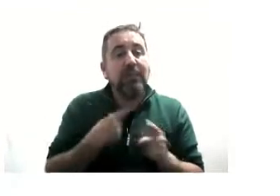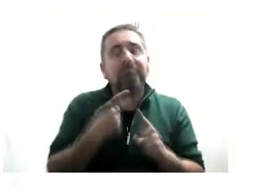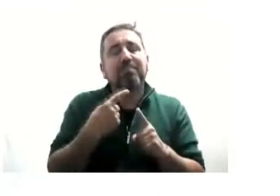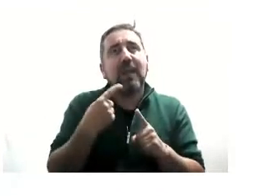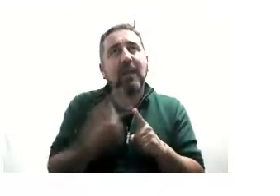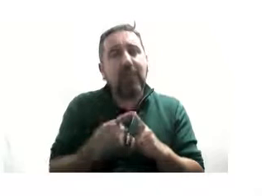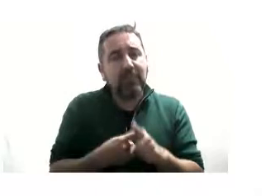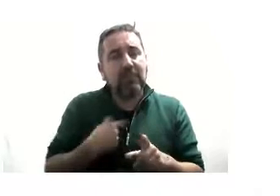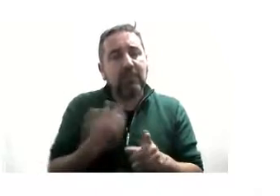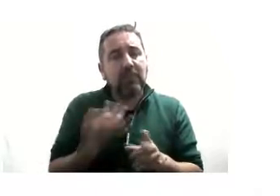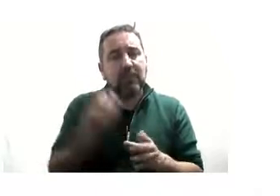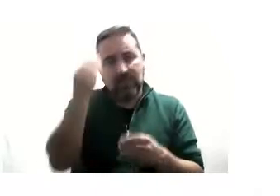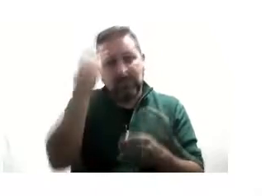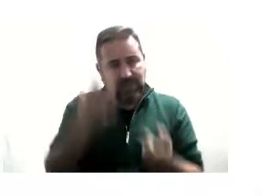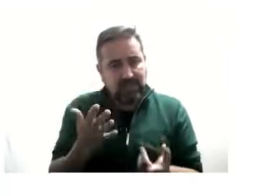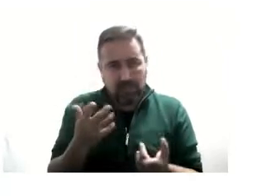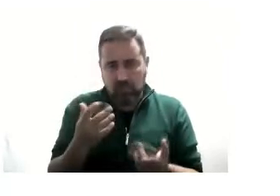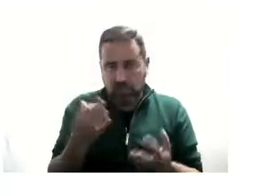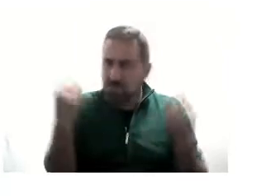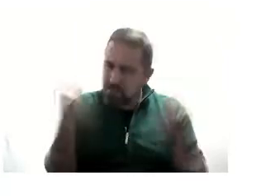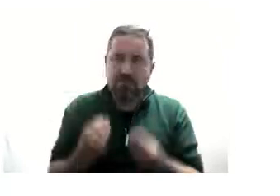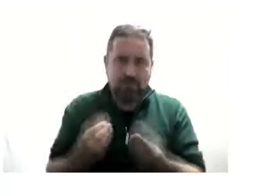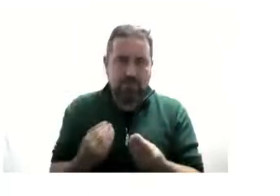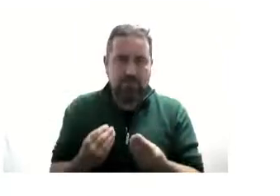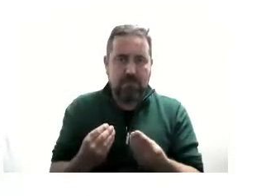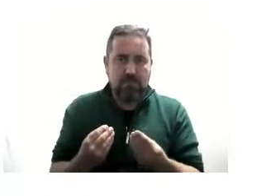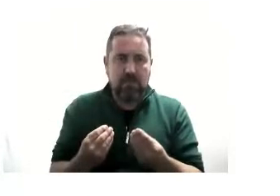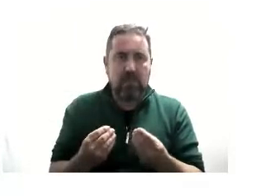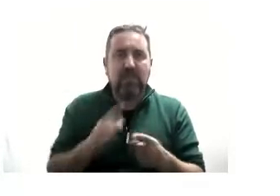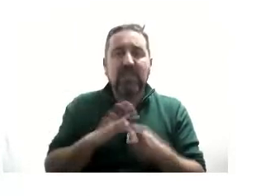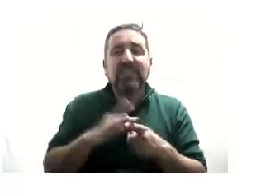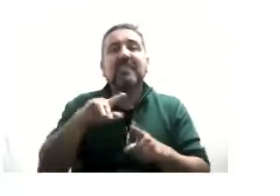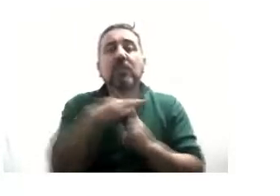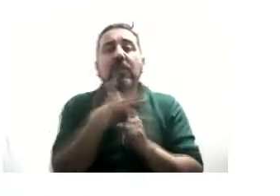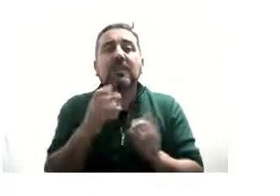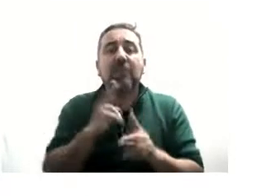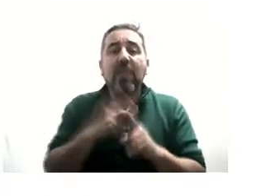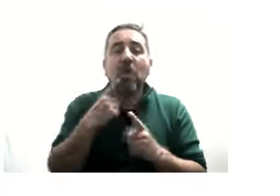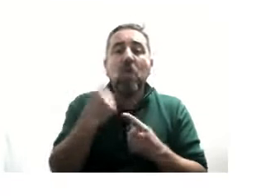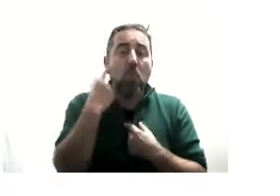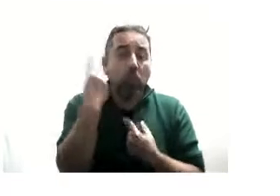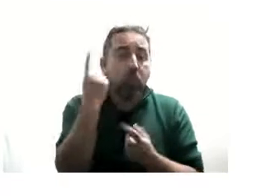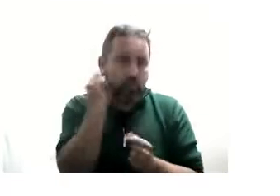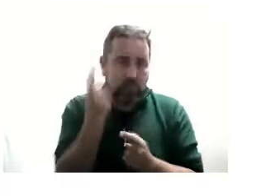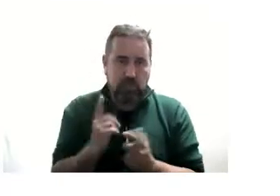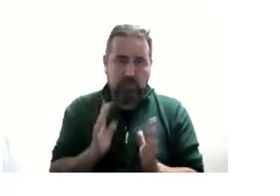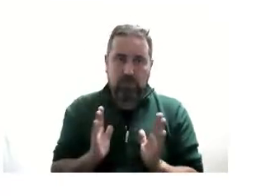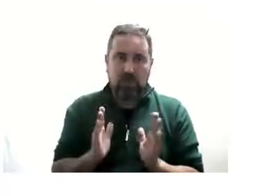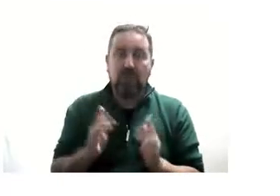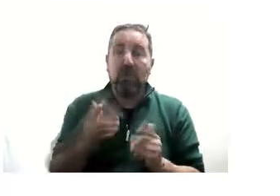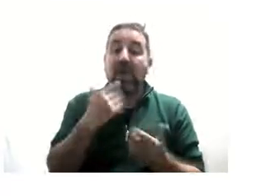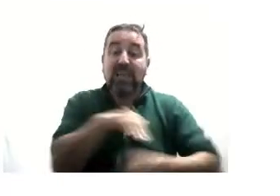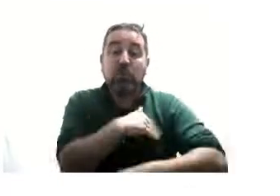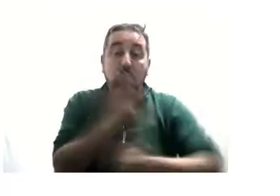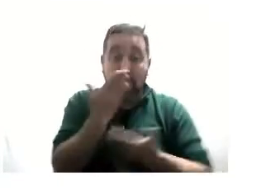pensar mucho mejor la indicación en los casos unilaterales. Yo suelo decir siempre a los estudiantes de medicina